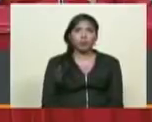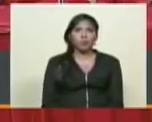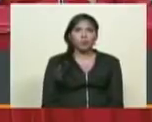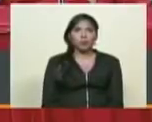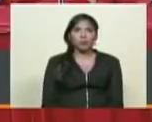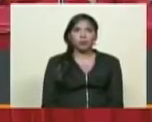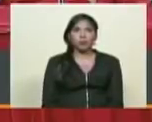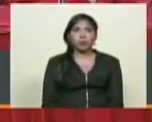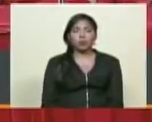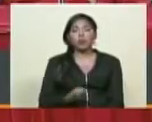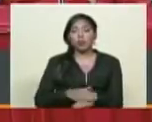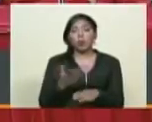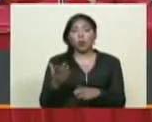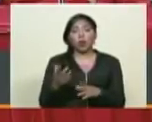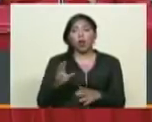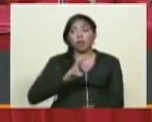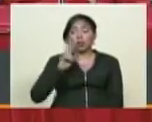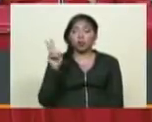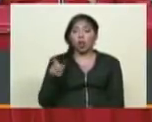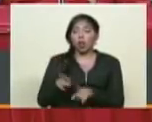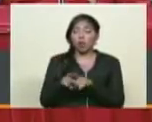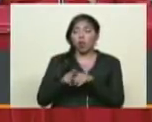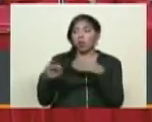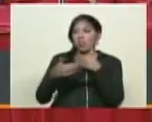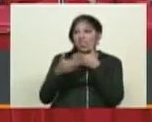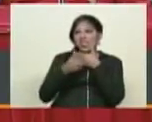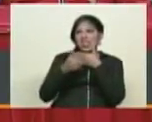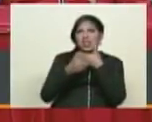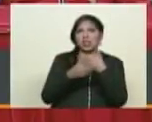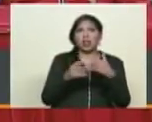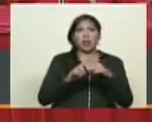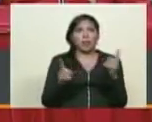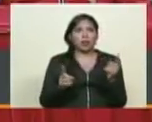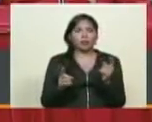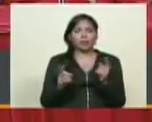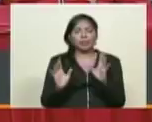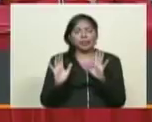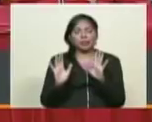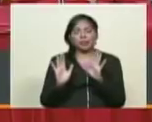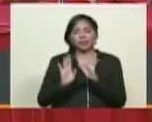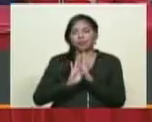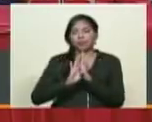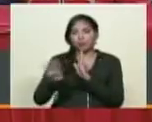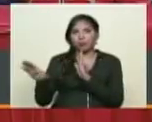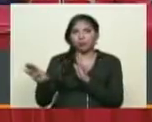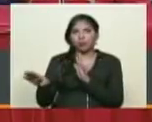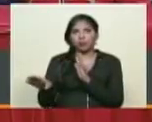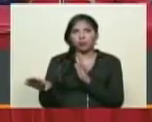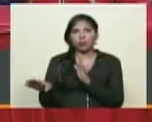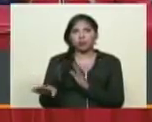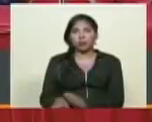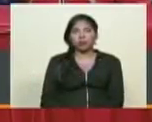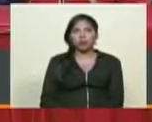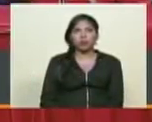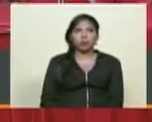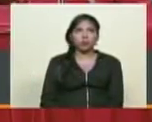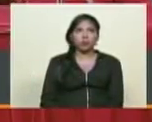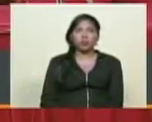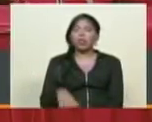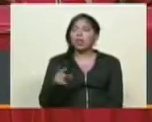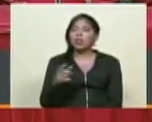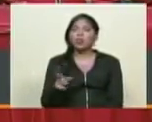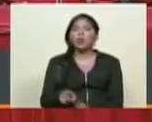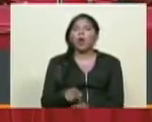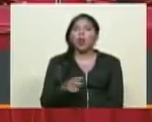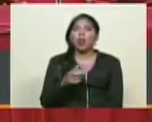con la guerra que está sometido el país. Pero eso es un valor agregado. Porque yo creo que cometen un error sin pensarlo ellos, no,